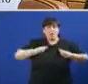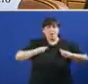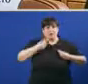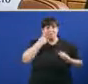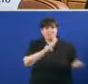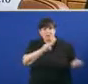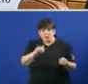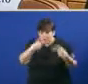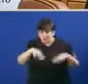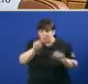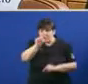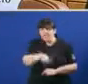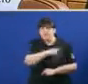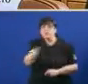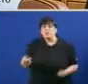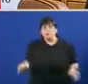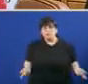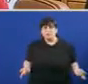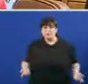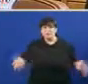ese ranking de privatizacións de Galicia?